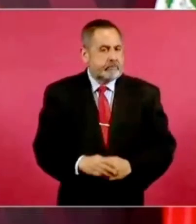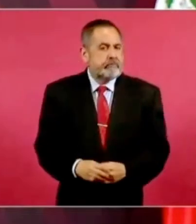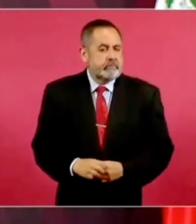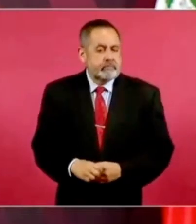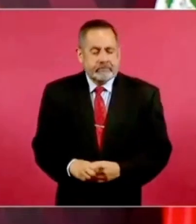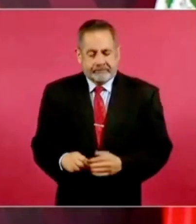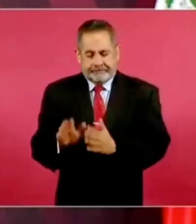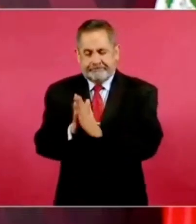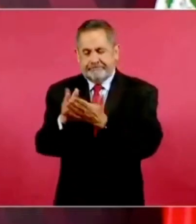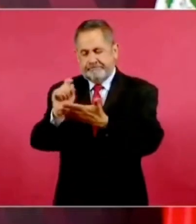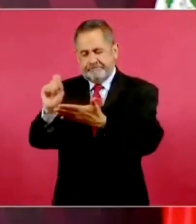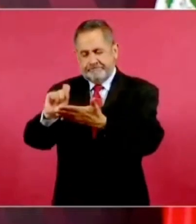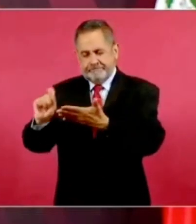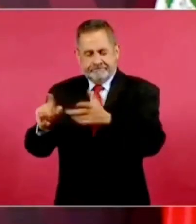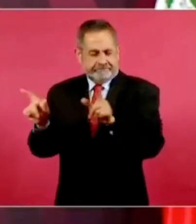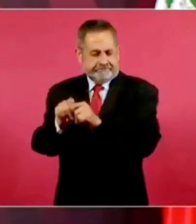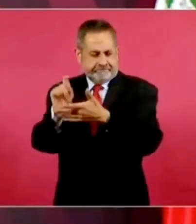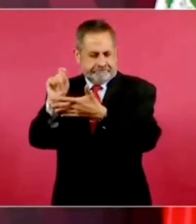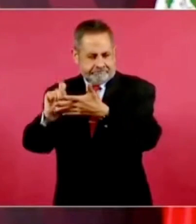Una de esas décimas,